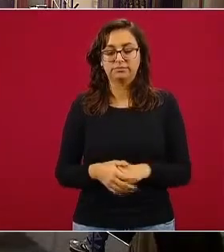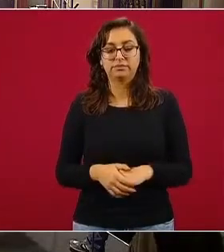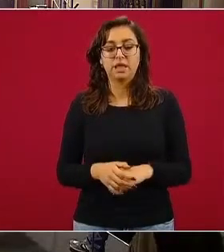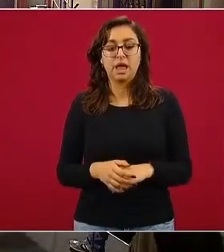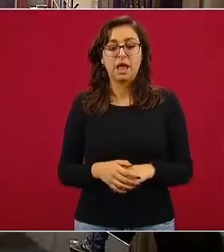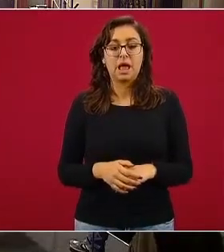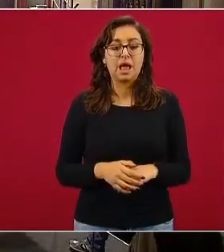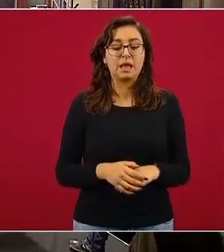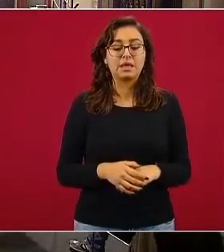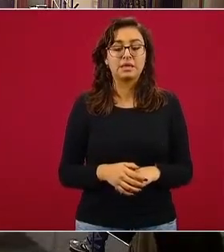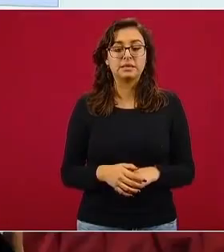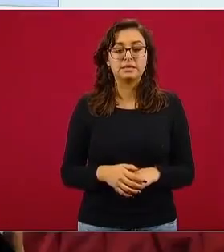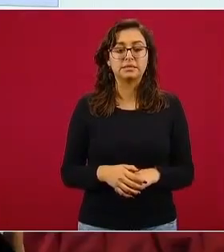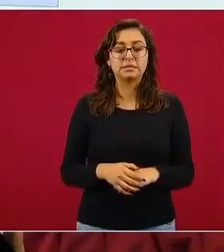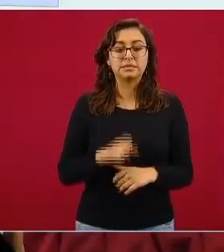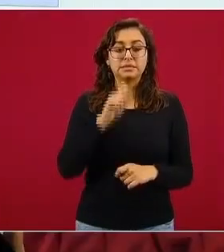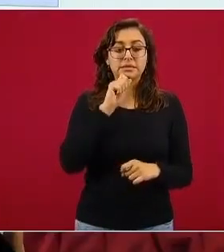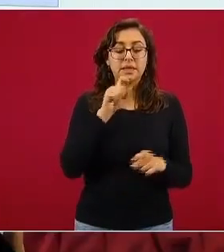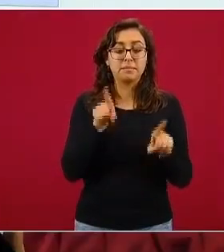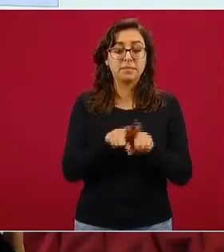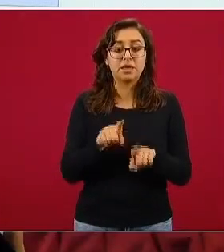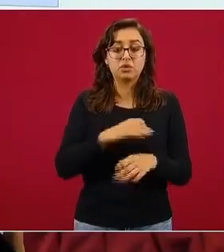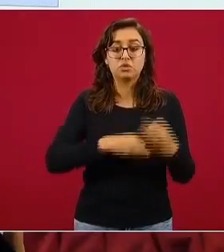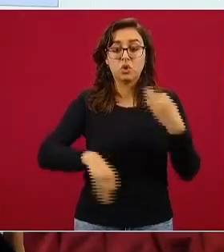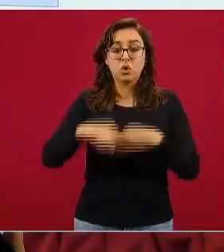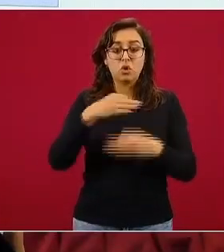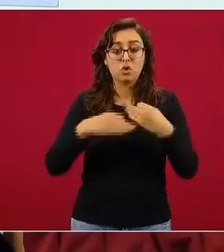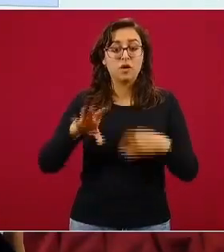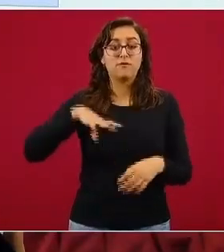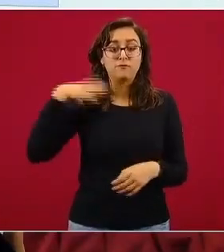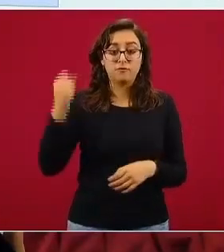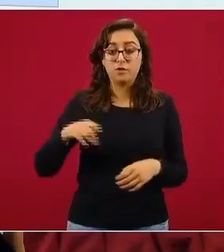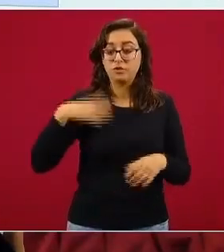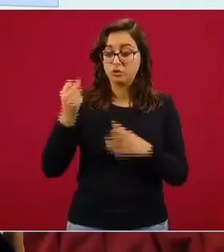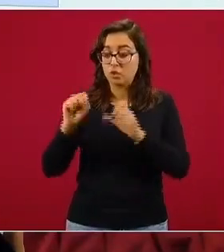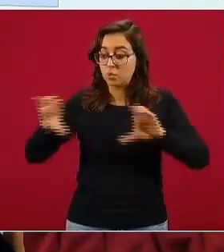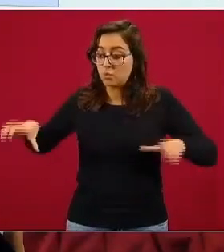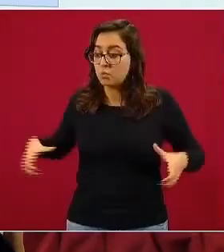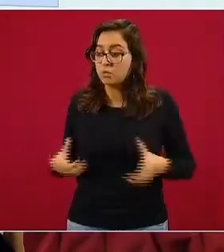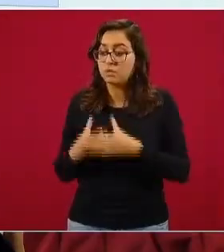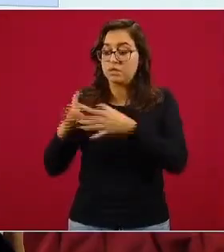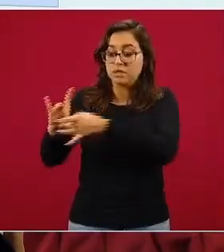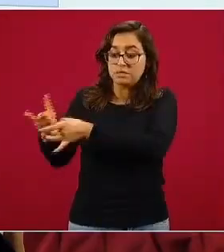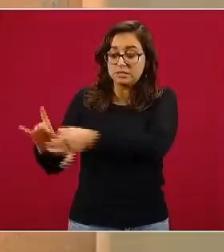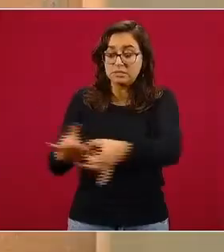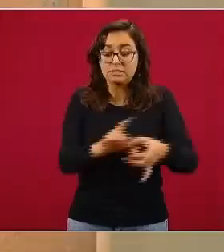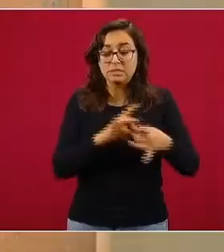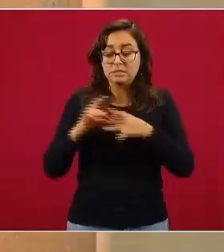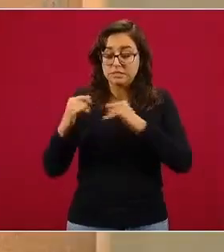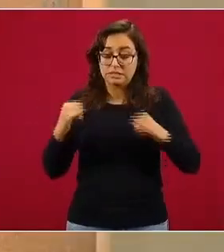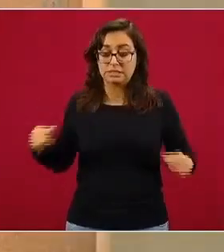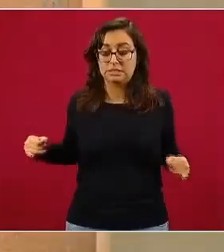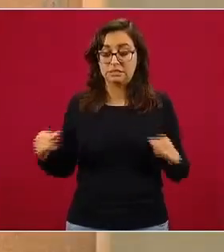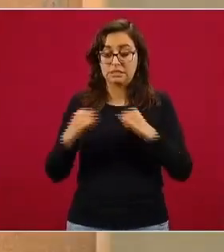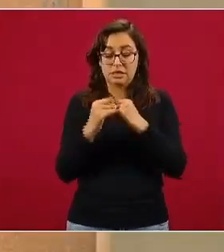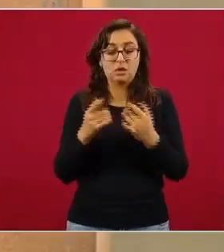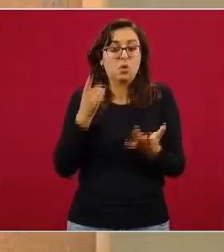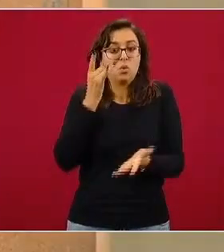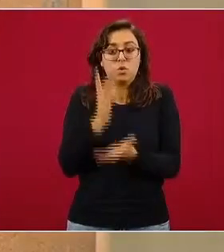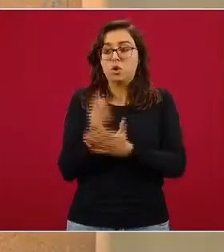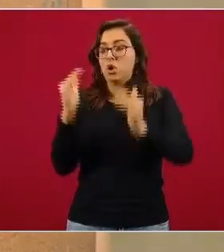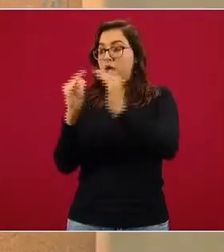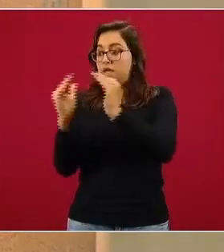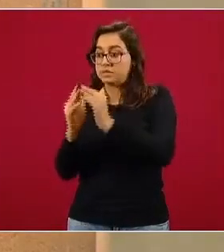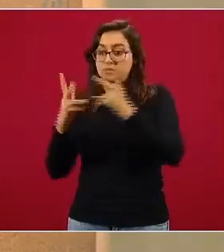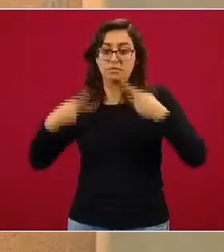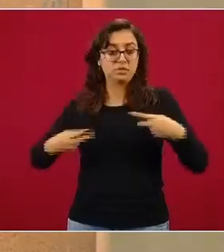esfuerzo también de integración institucional. Es importante porque cuando hablamos de la comunidad, pues no necesariamente son hogares que son derechohabientes